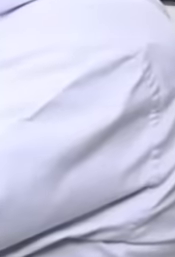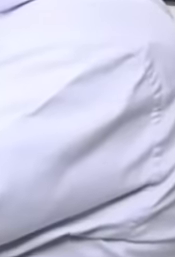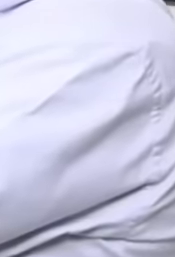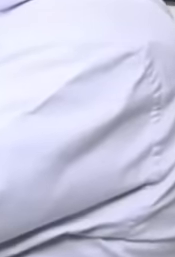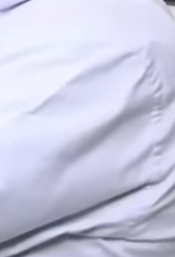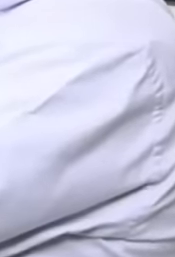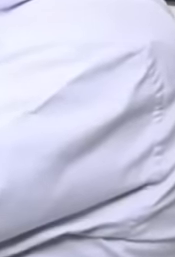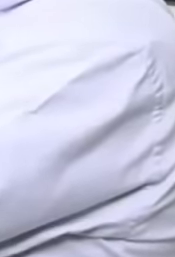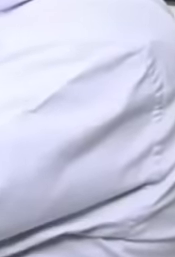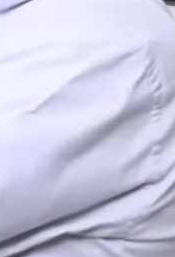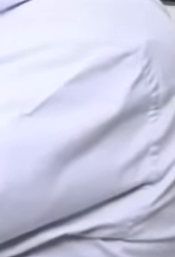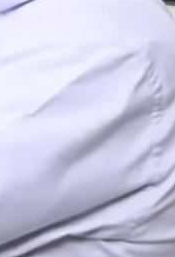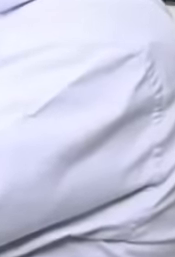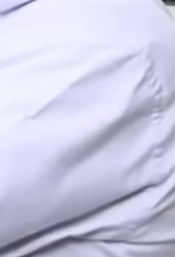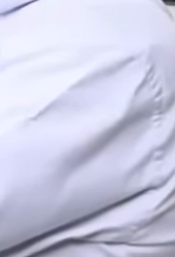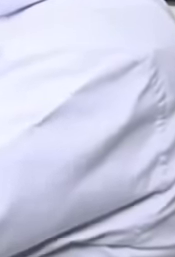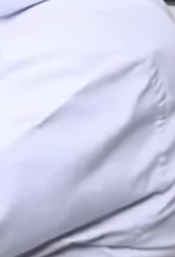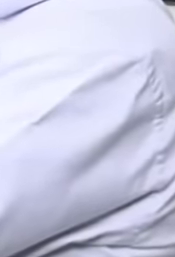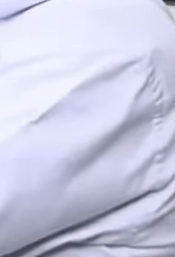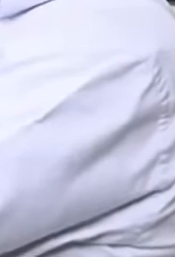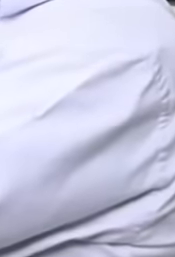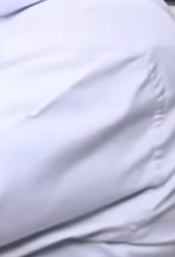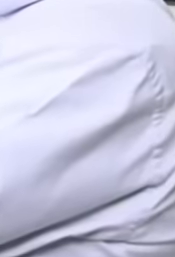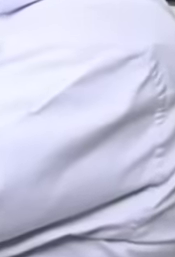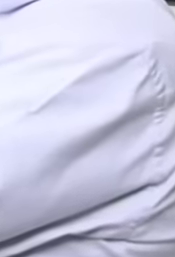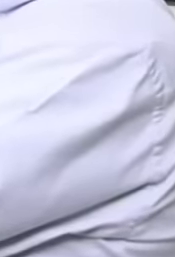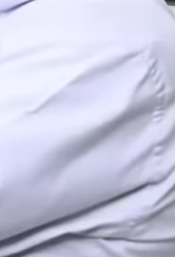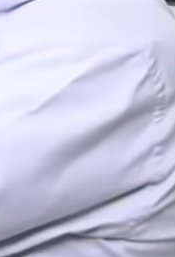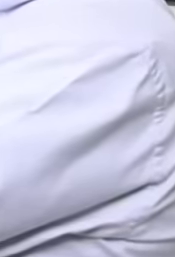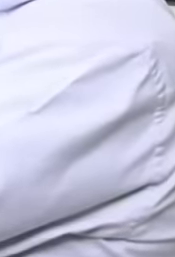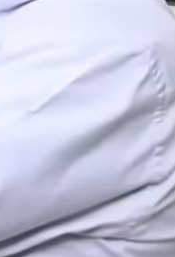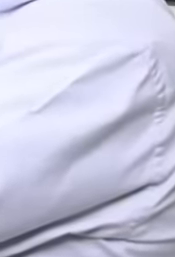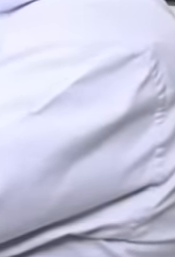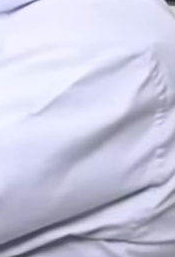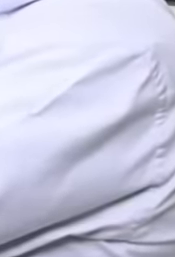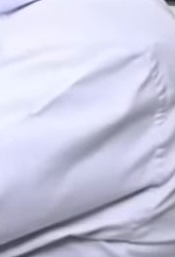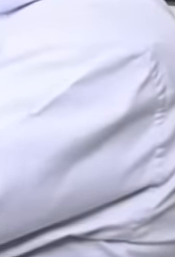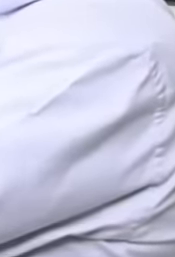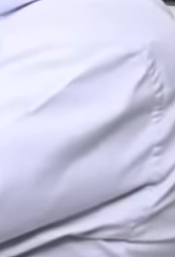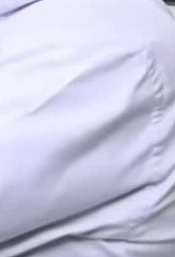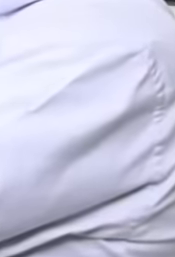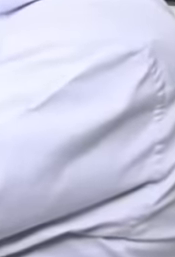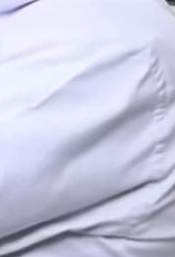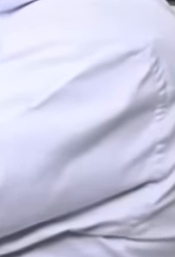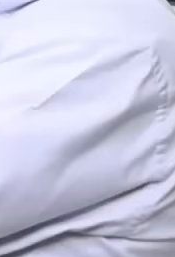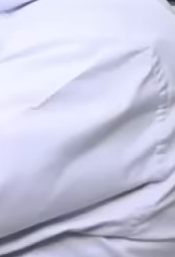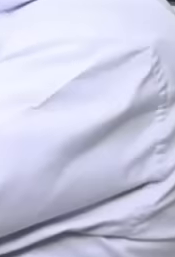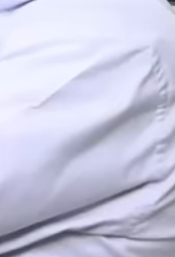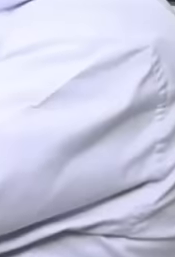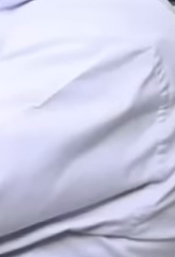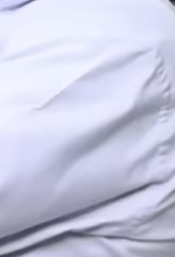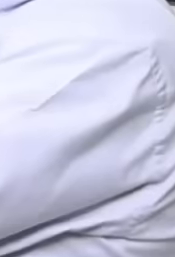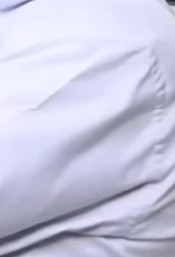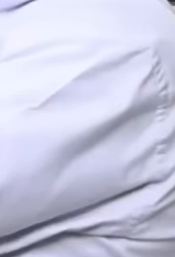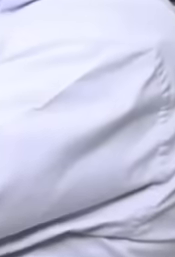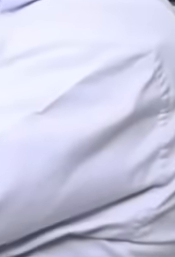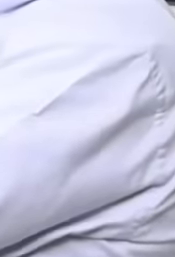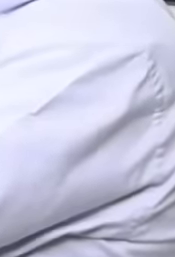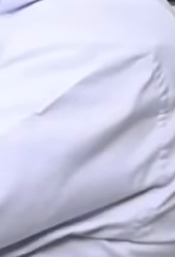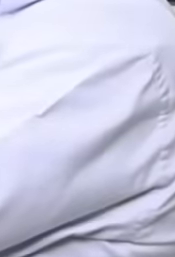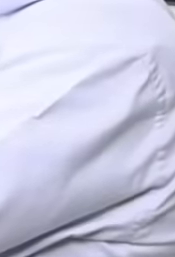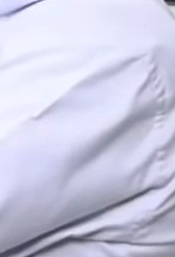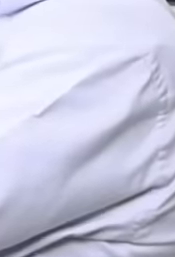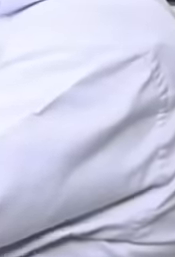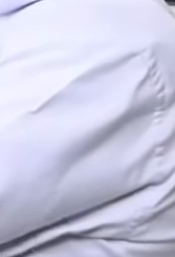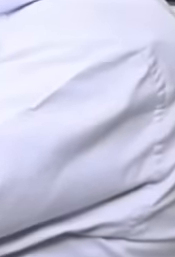cada aspirante de algún tiro libre o algo así. Me parece que Claudia Sheinbaum anotó otro gol y con su